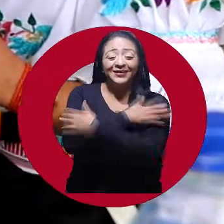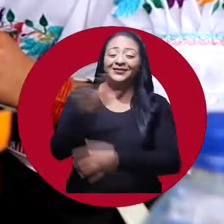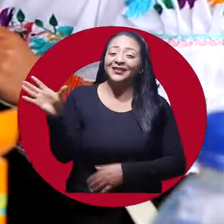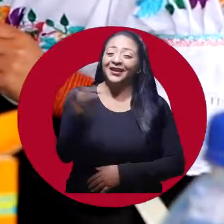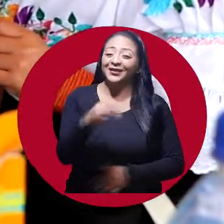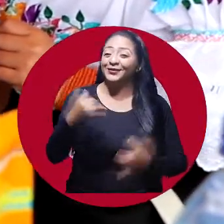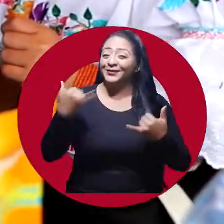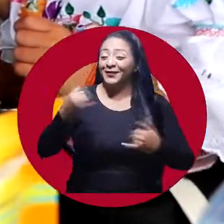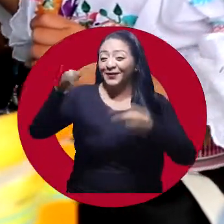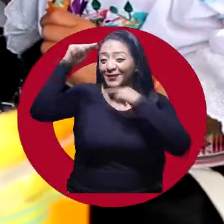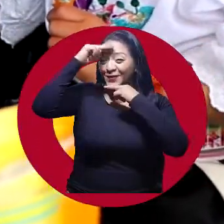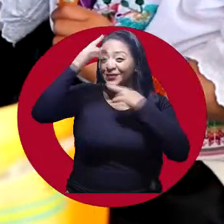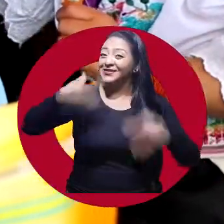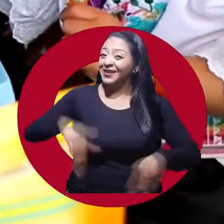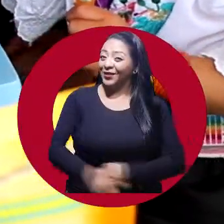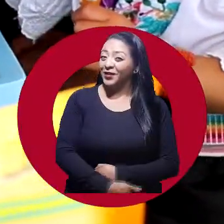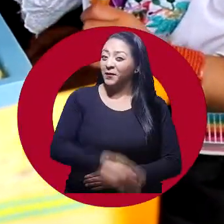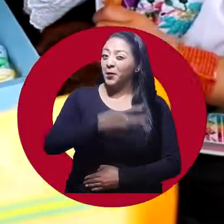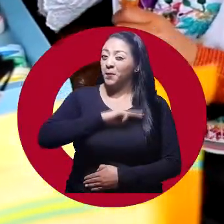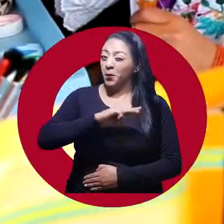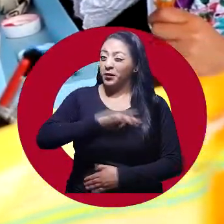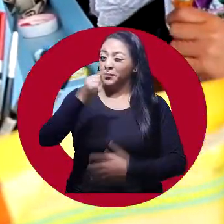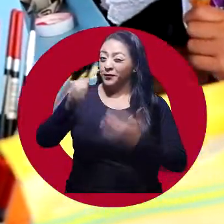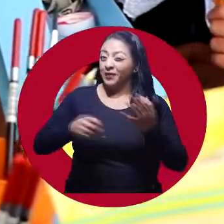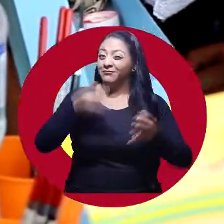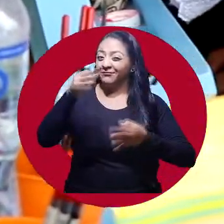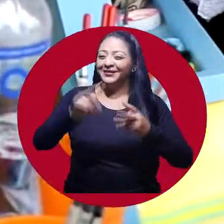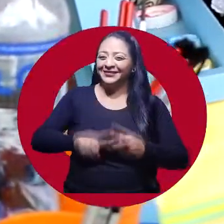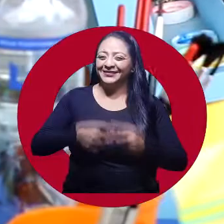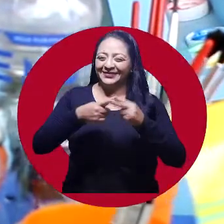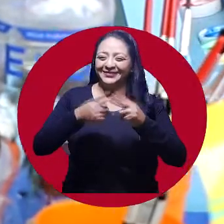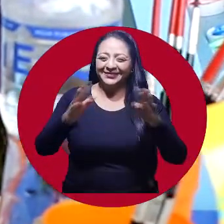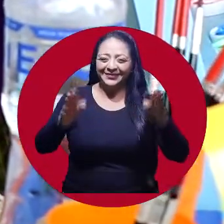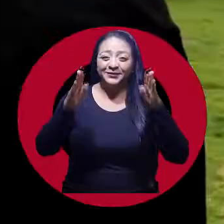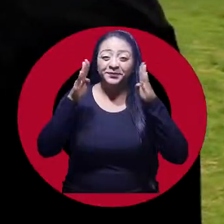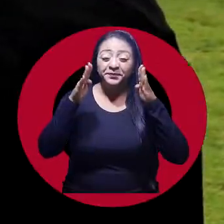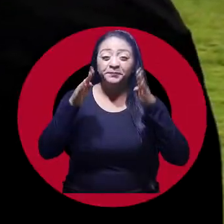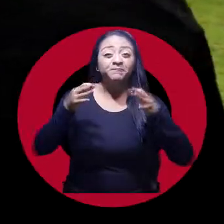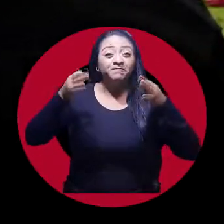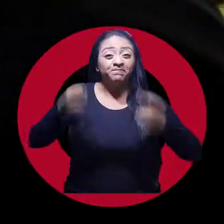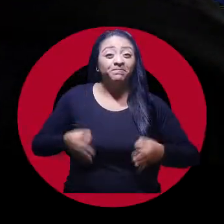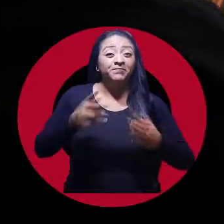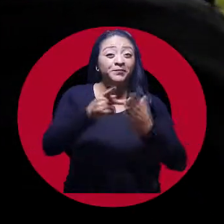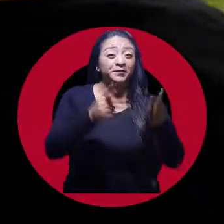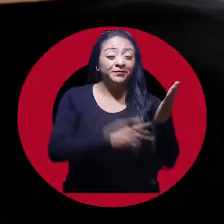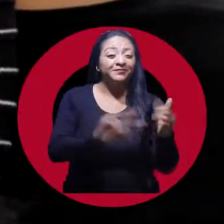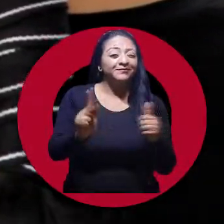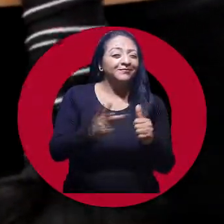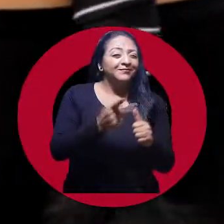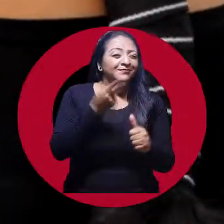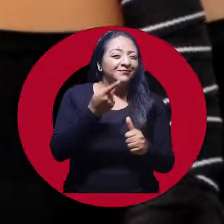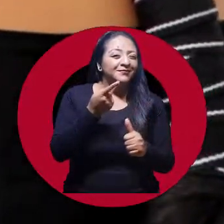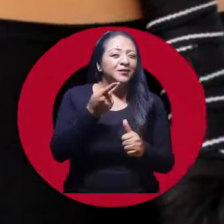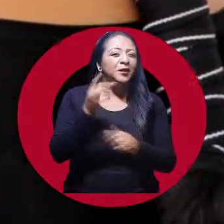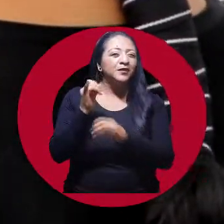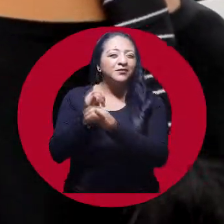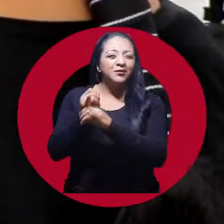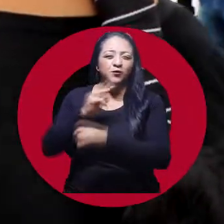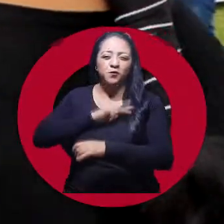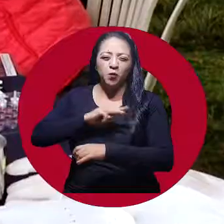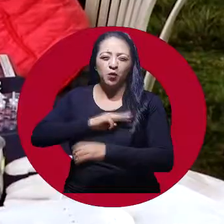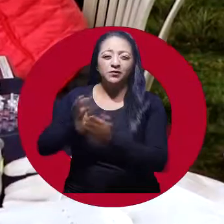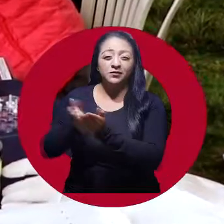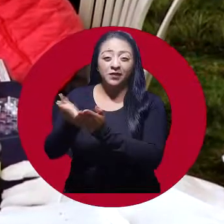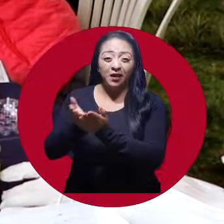Saludos cordiales. Estamos listos para iniciar nuestro espacio de información municipal. Atención. Se cumplió a cabalidad el segundo evento de itinerancia